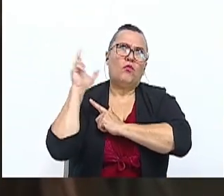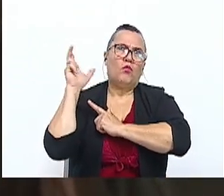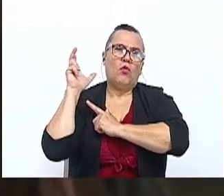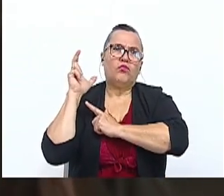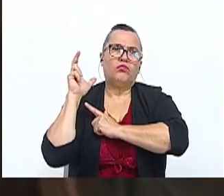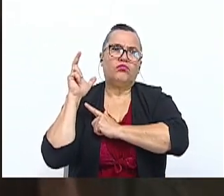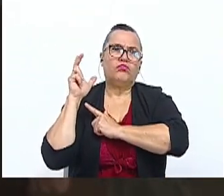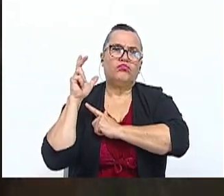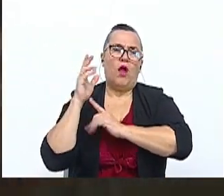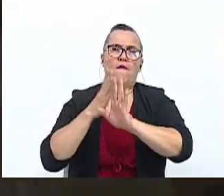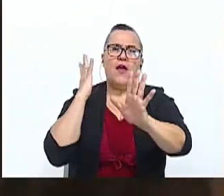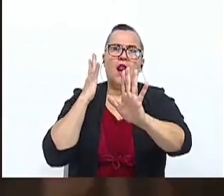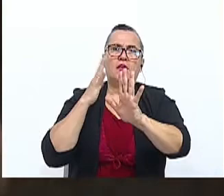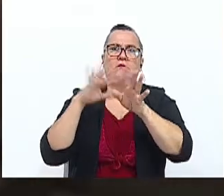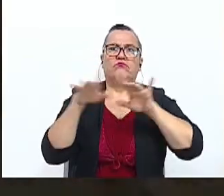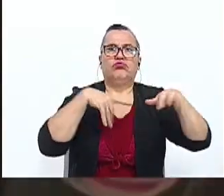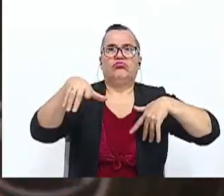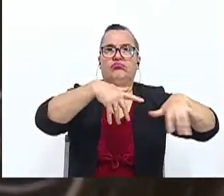Rompan filas.